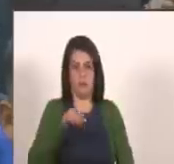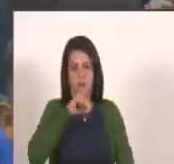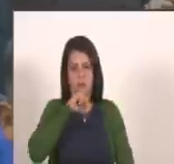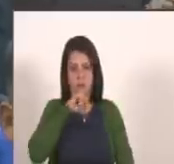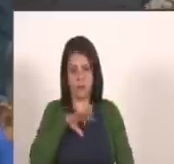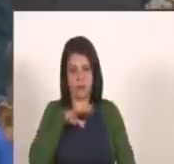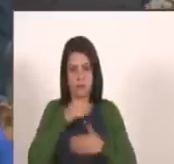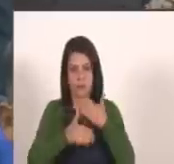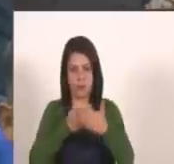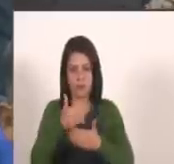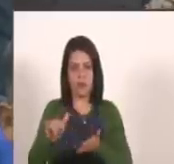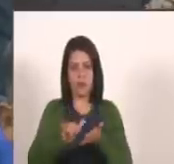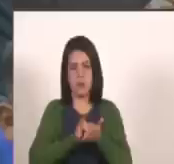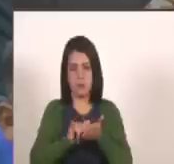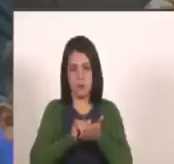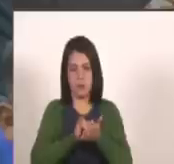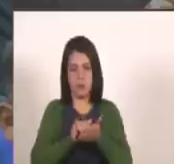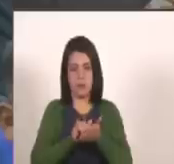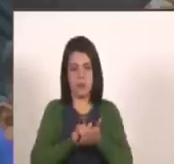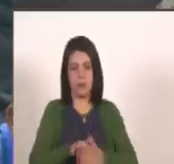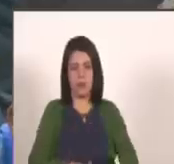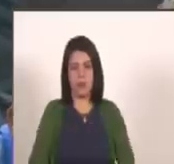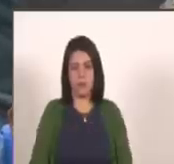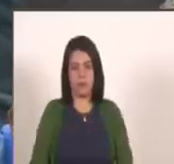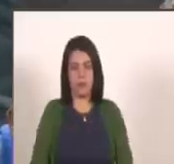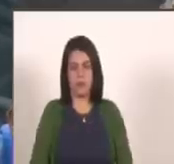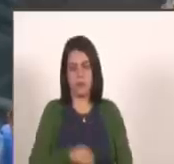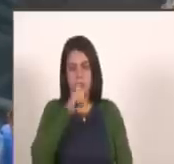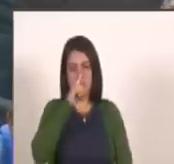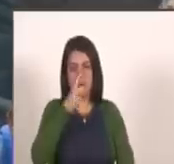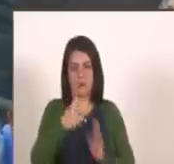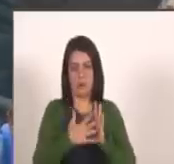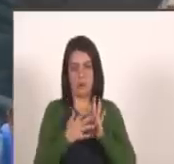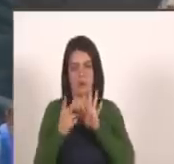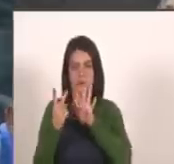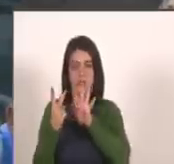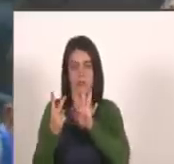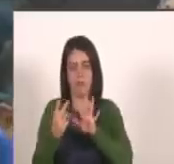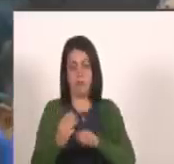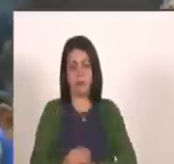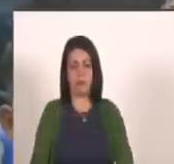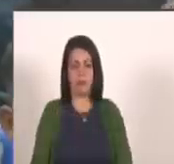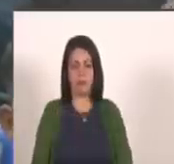Contemporáneo de la Ciudad de Nueva York, en el año 2007,